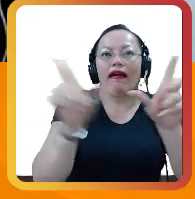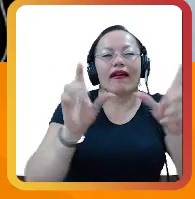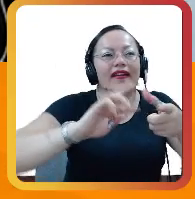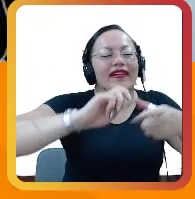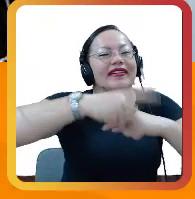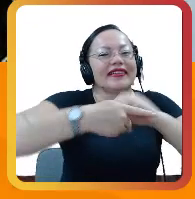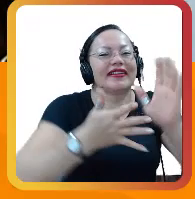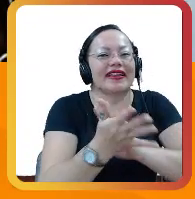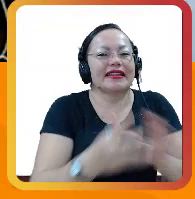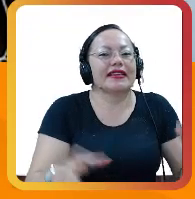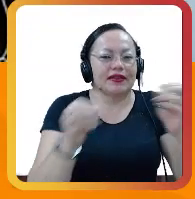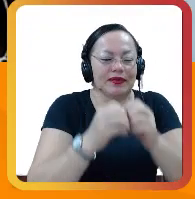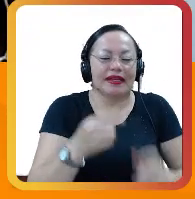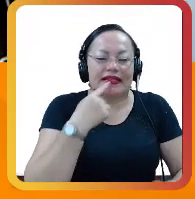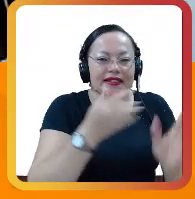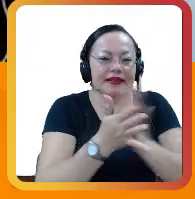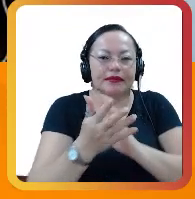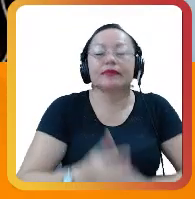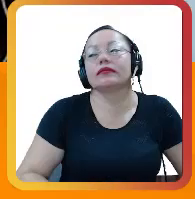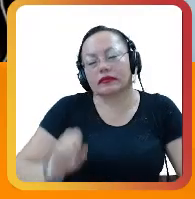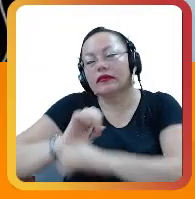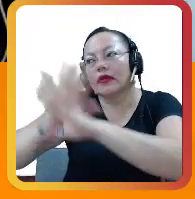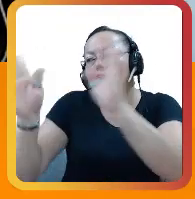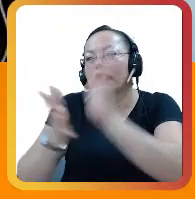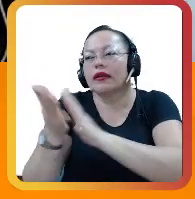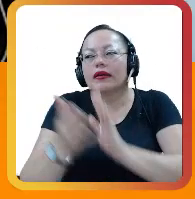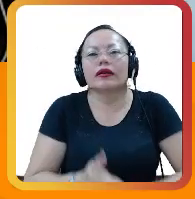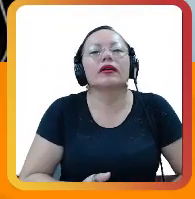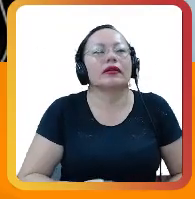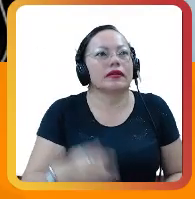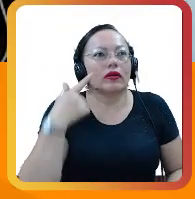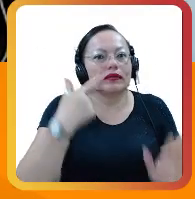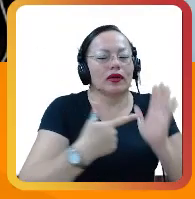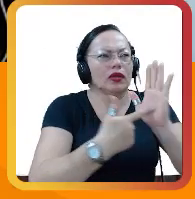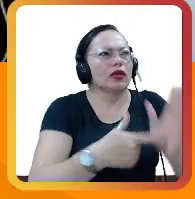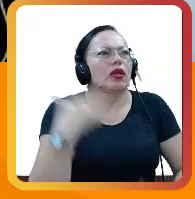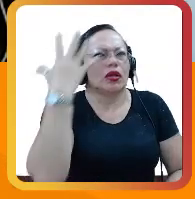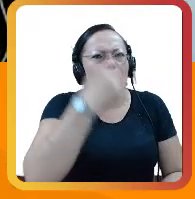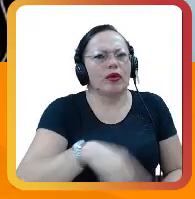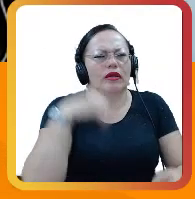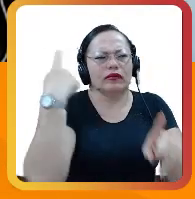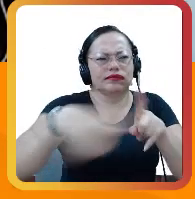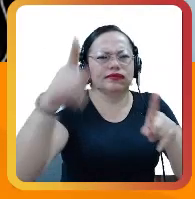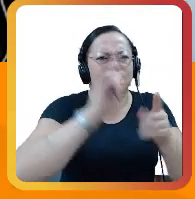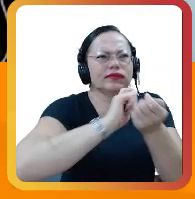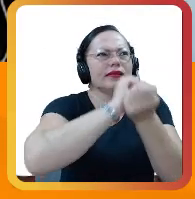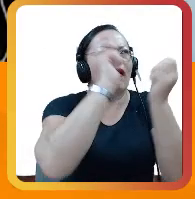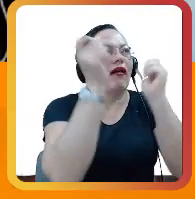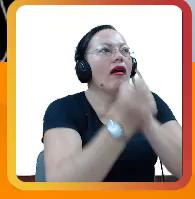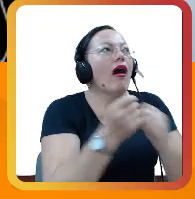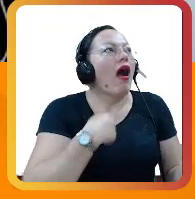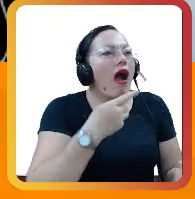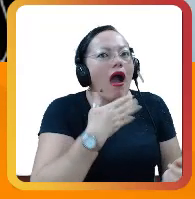Dorada. Claro. Nuestra fachada cambió y está cambiando fuertemente. Cuando vengas vas a hacer...